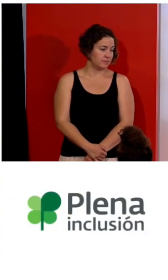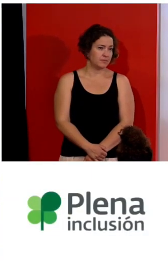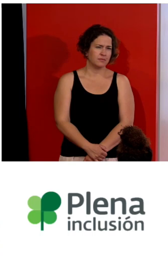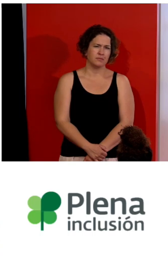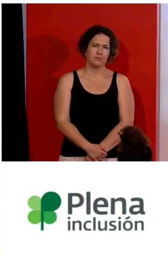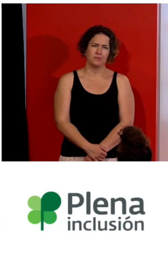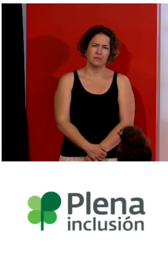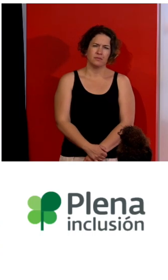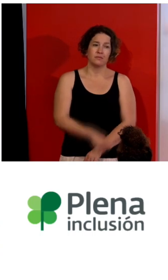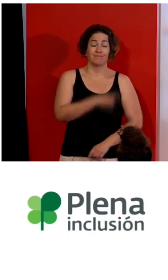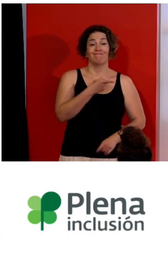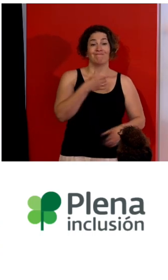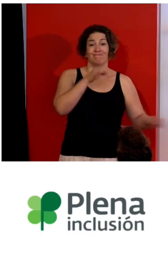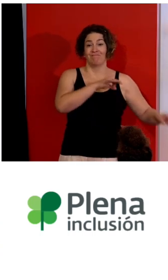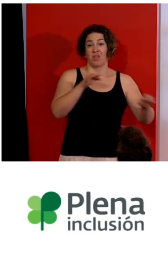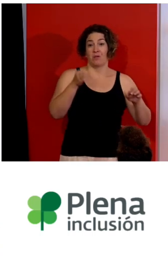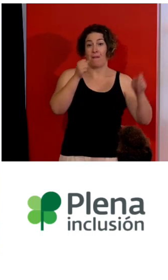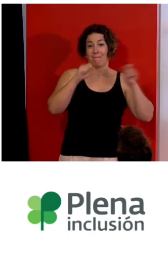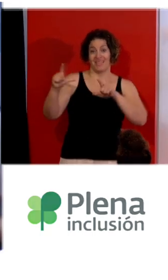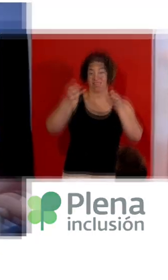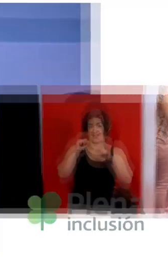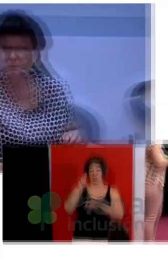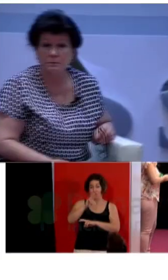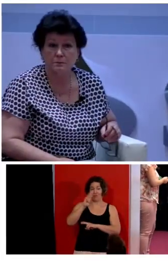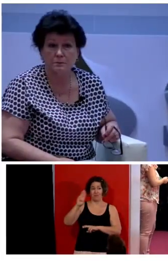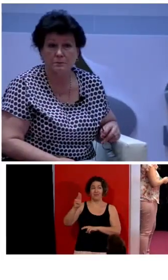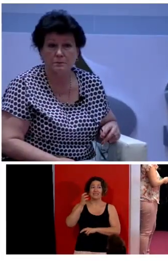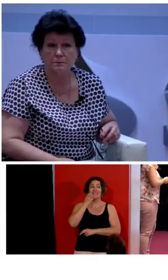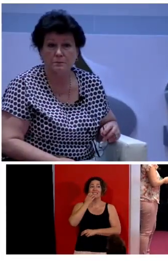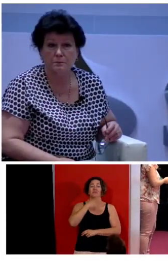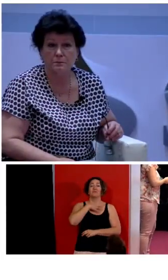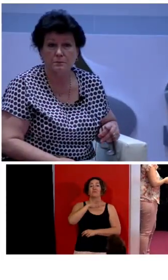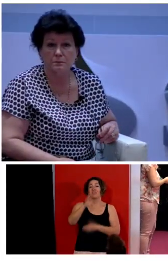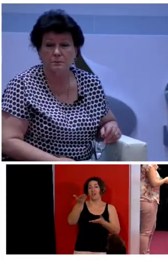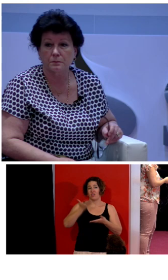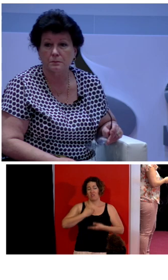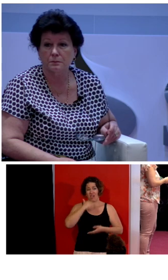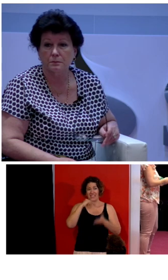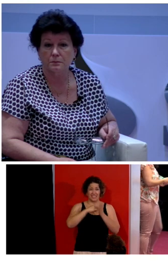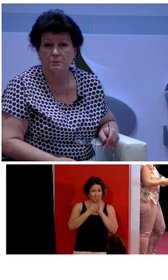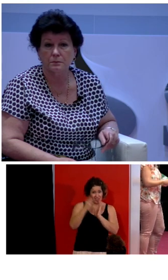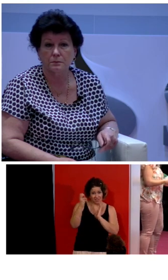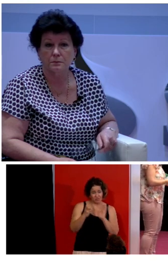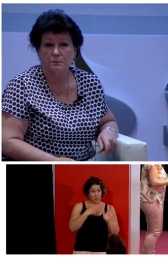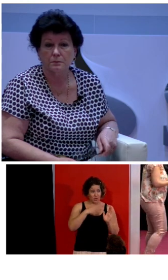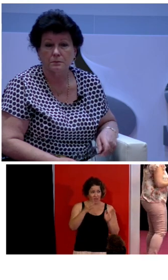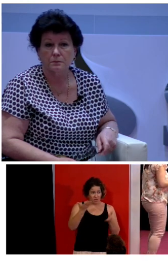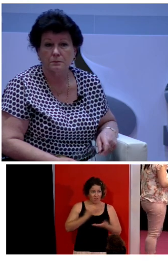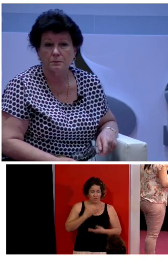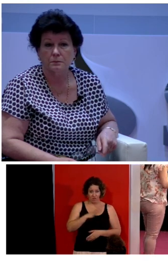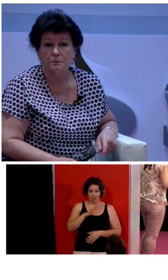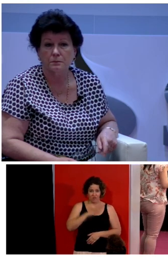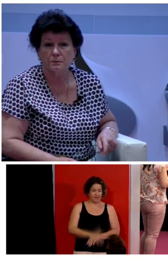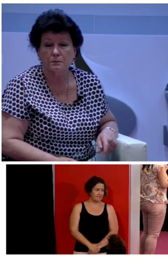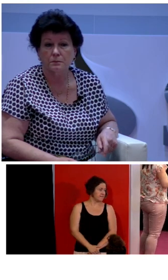Han traído una presentación. Perdona, quieren utilizarla. ¿Puede alguien echarnos una mano? A ver si. ¿El técnico puede ayudarnos, por favor?